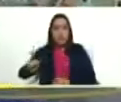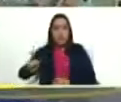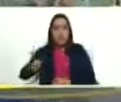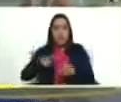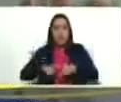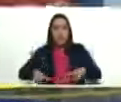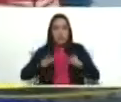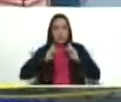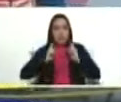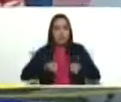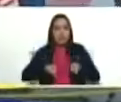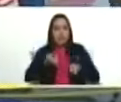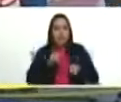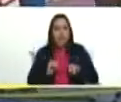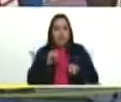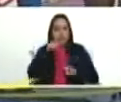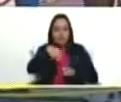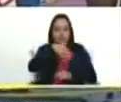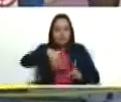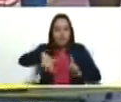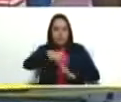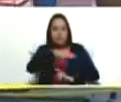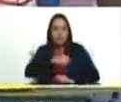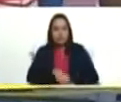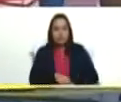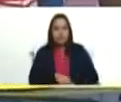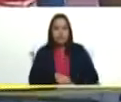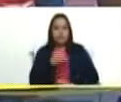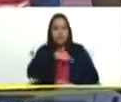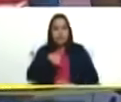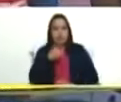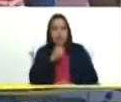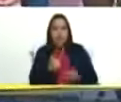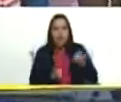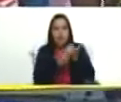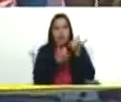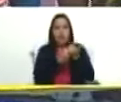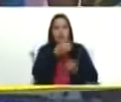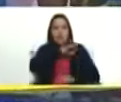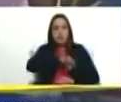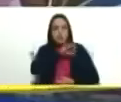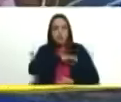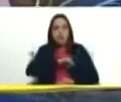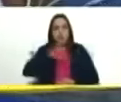de nuestro punto y círculo. Nosotros tenemos una inversión social de